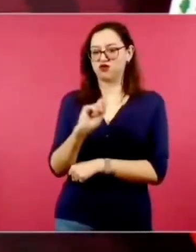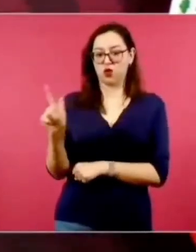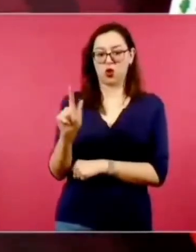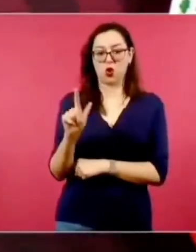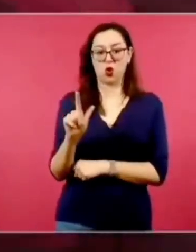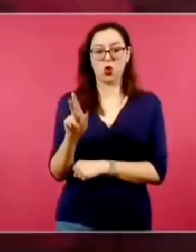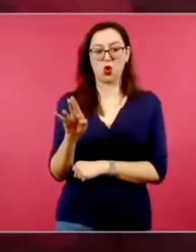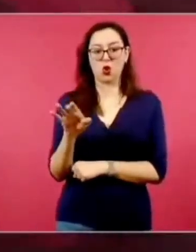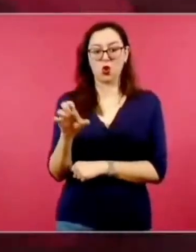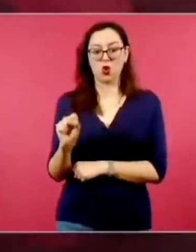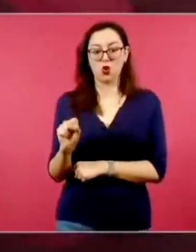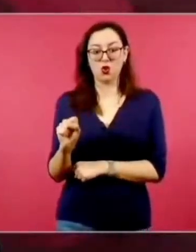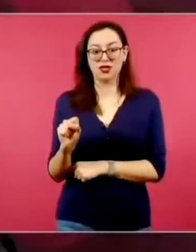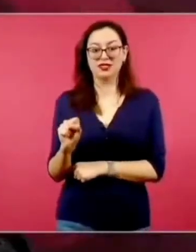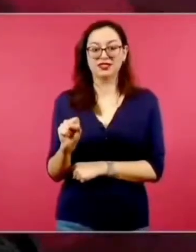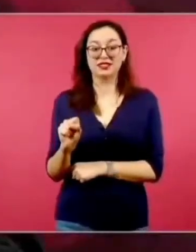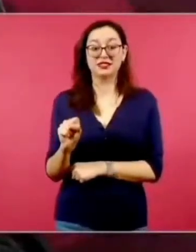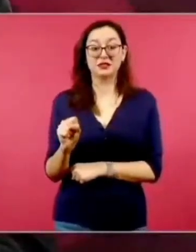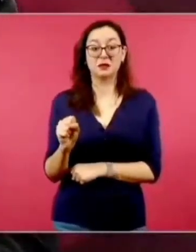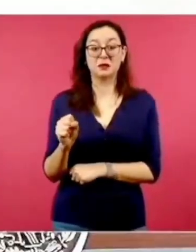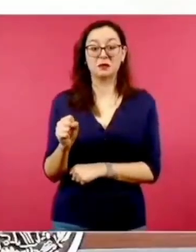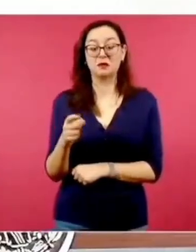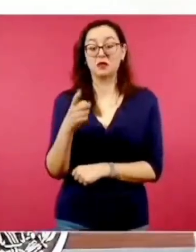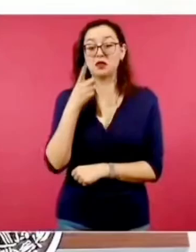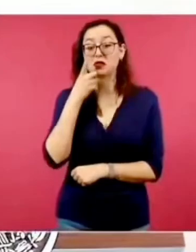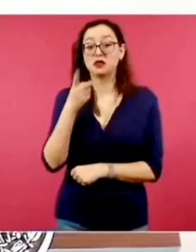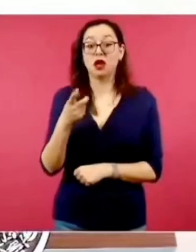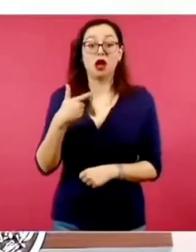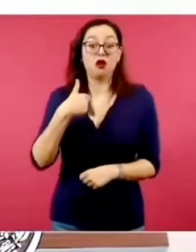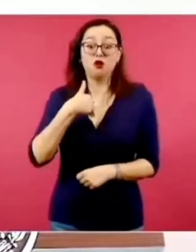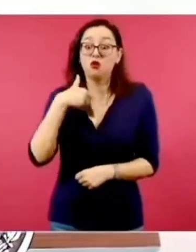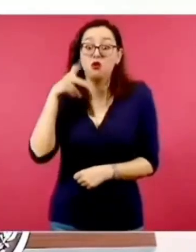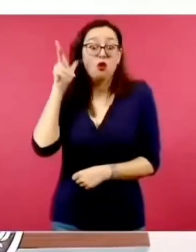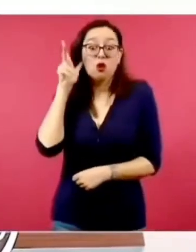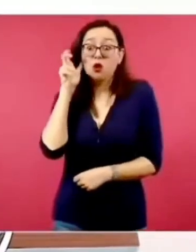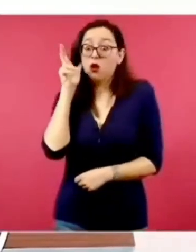se hacía el que no escuchaba porque